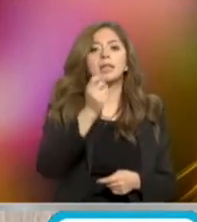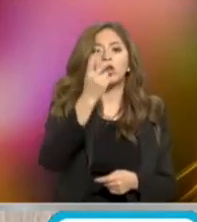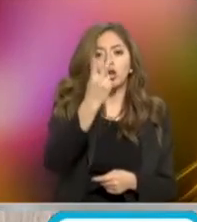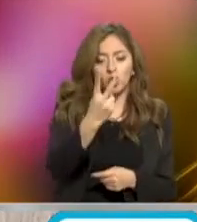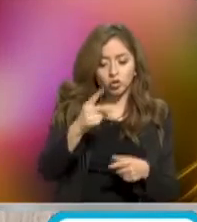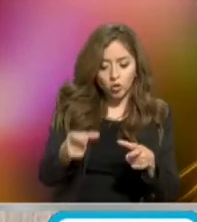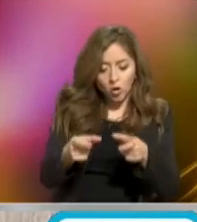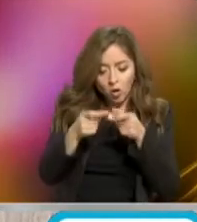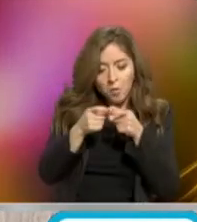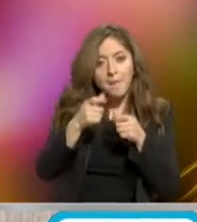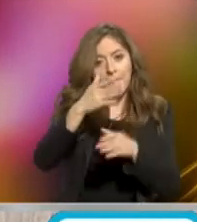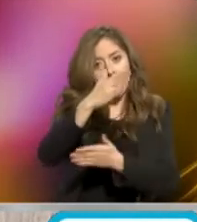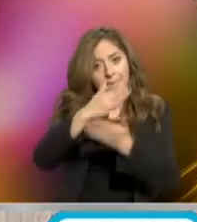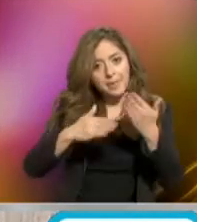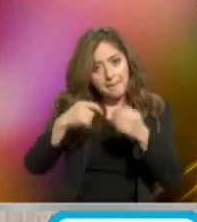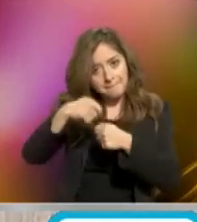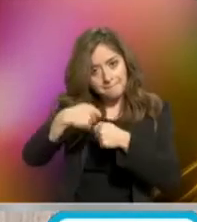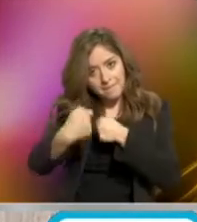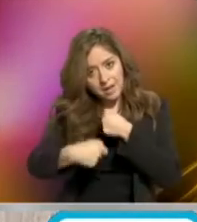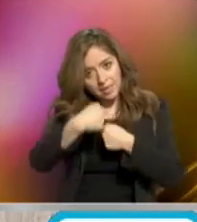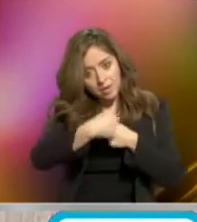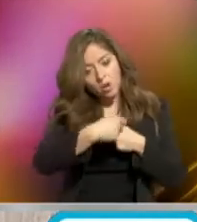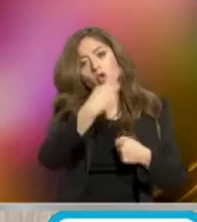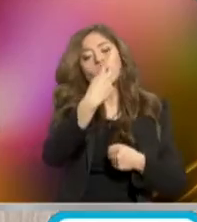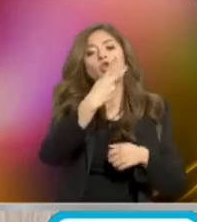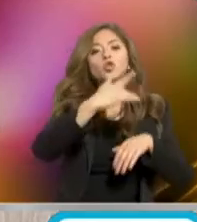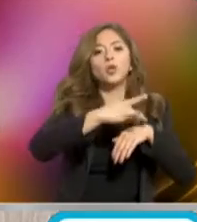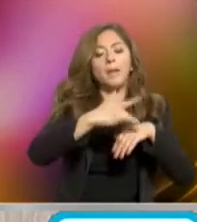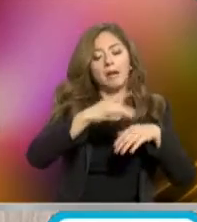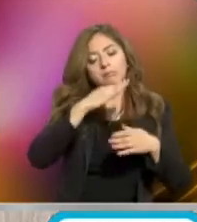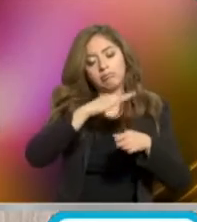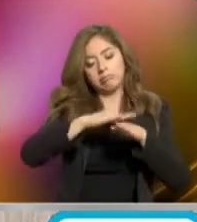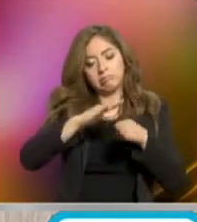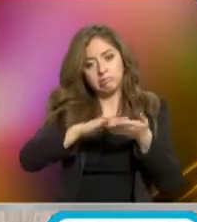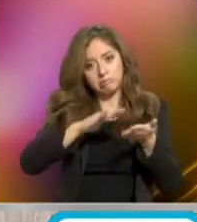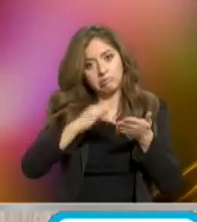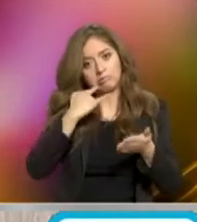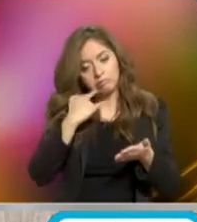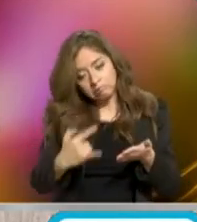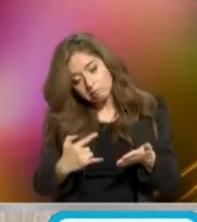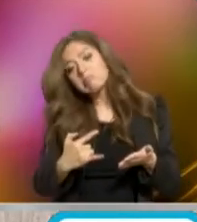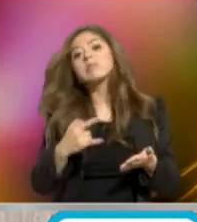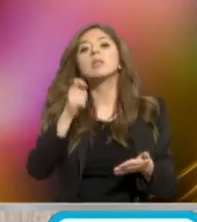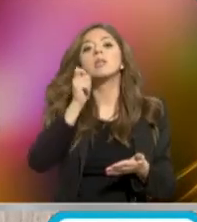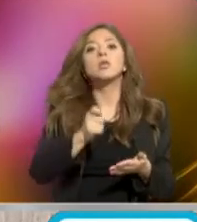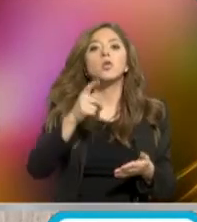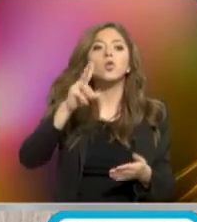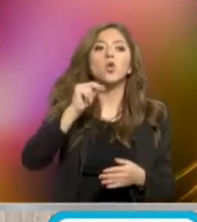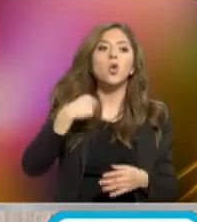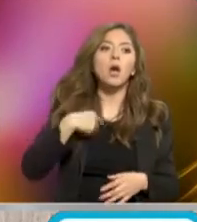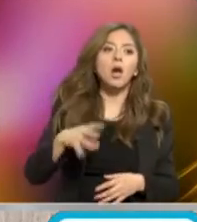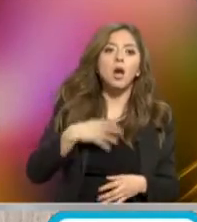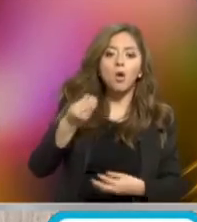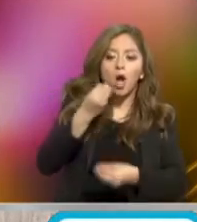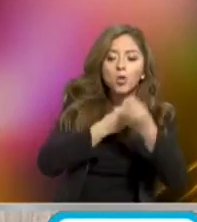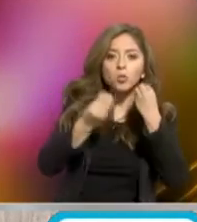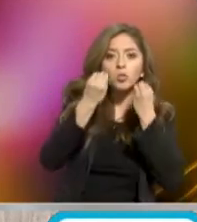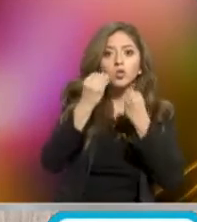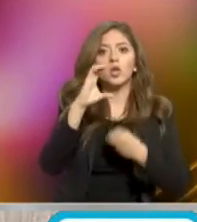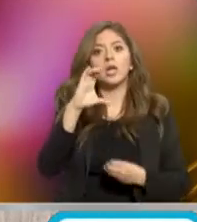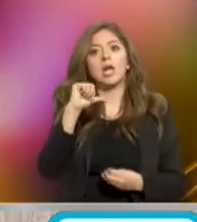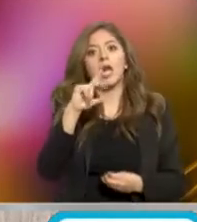cakes con medio plátano Así es. y 2 2 nopales. En el mismo día Dos tlacoyos de y no nopal. estamos abusando de los Y no carbohidratos. estamos abusando de los Muy